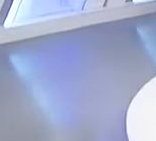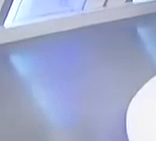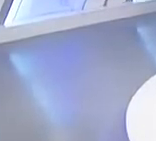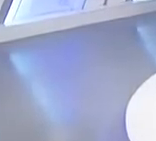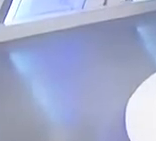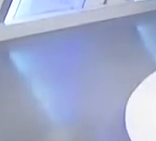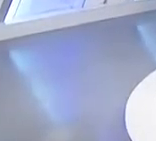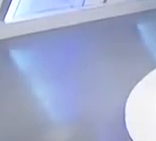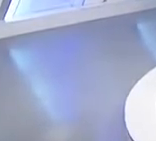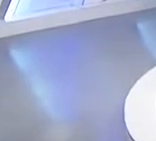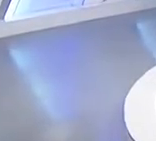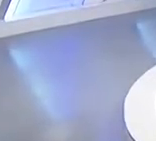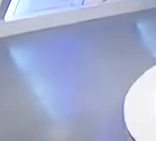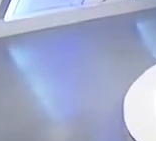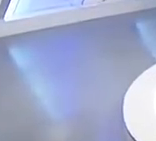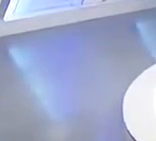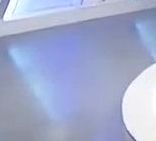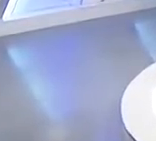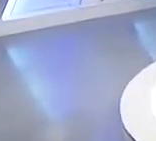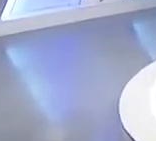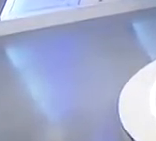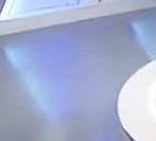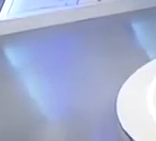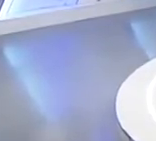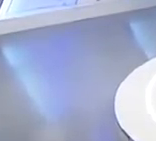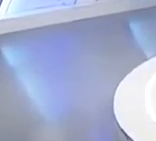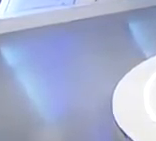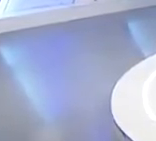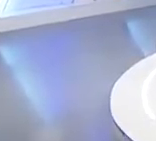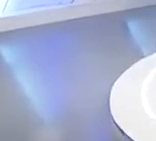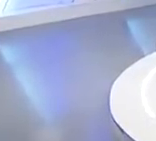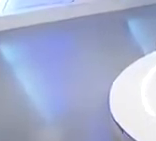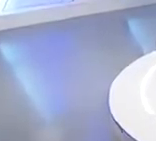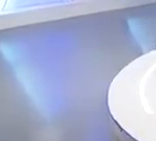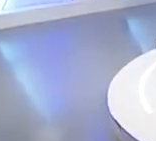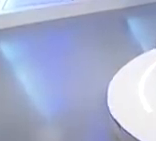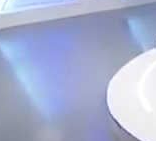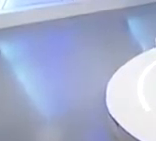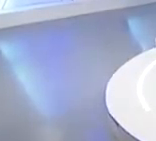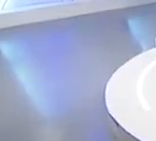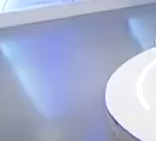TV Para más información síguenos en www.mediospublicos.com